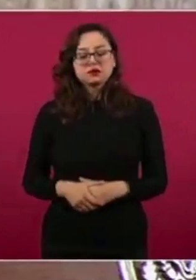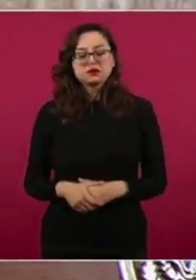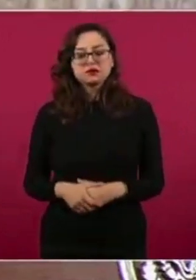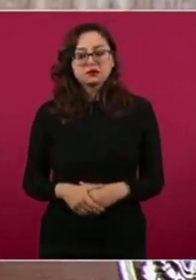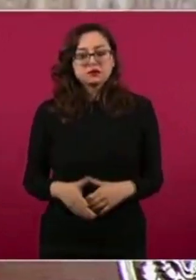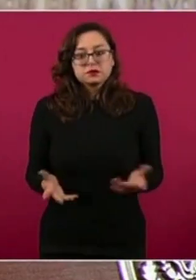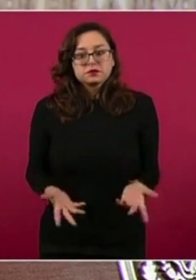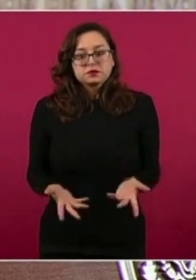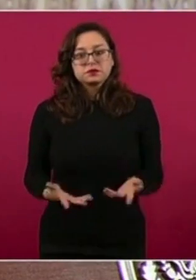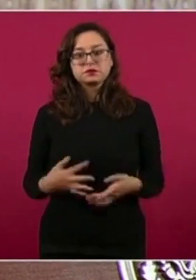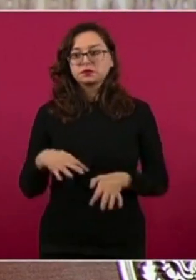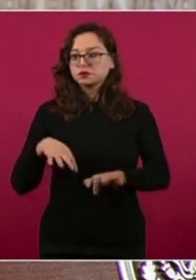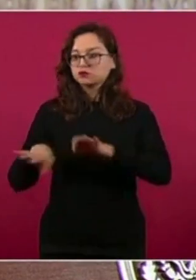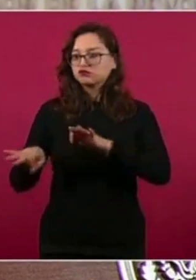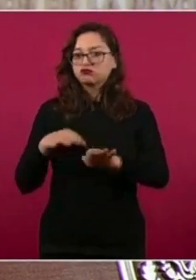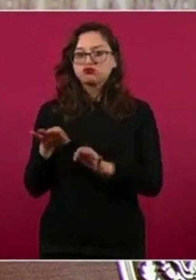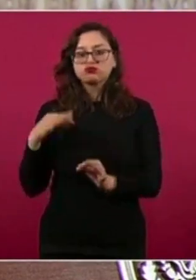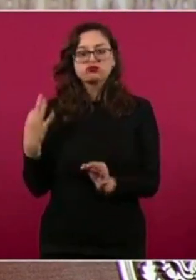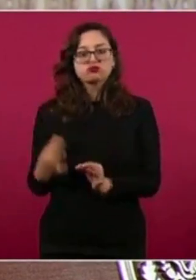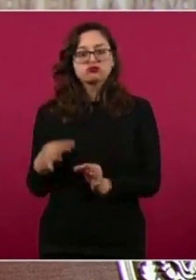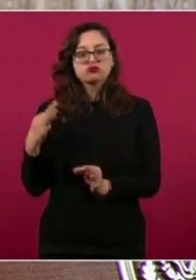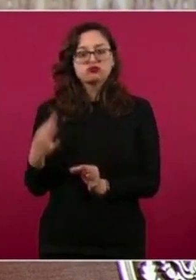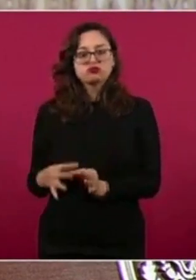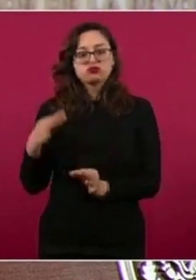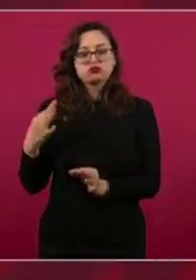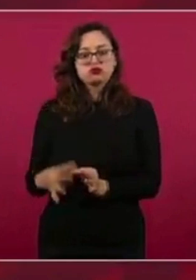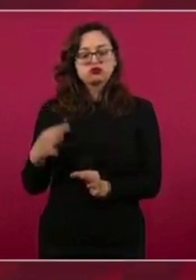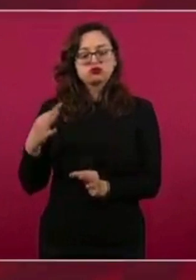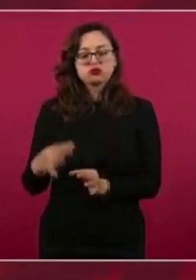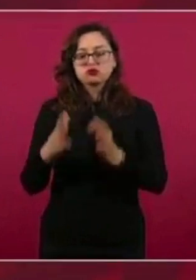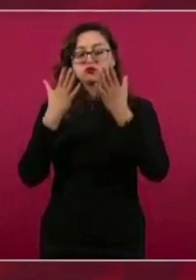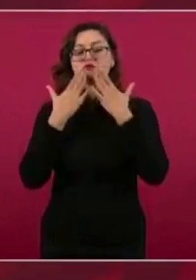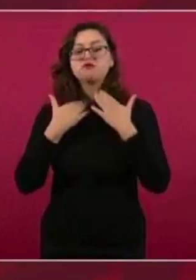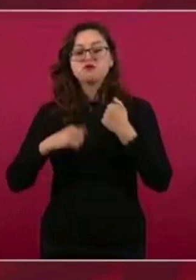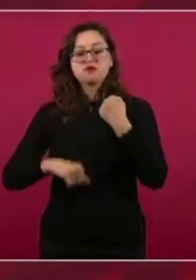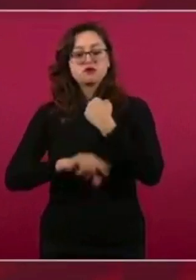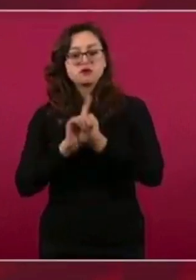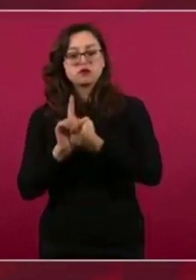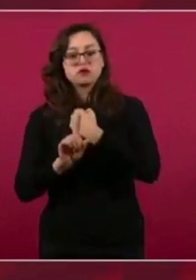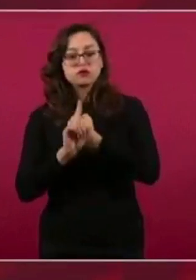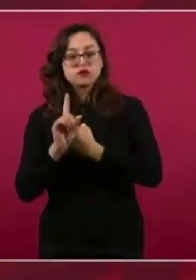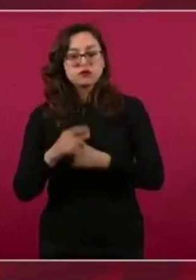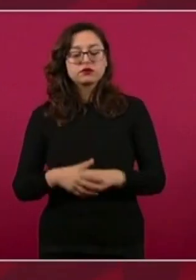hemos seguido trabajando sin problema.